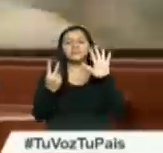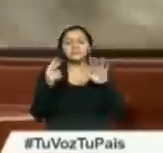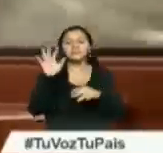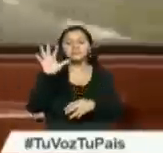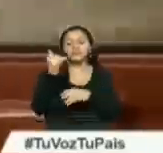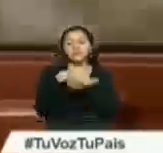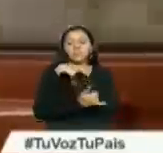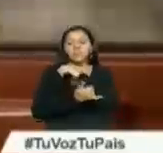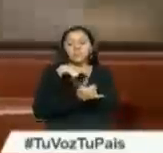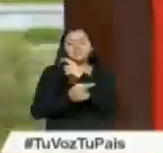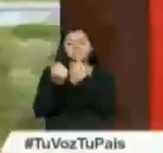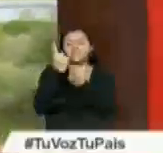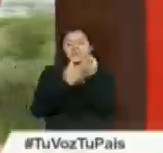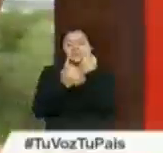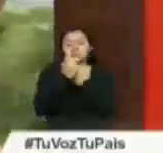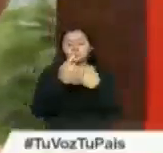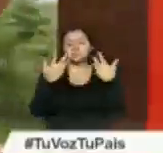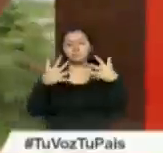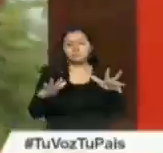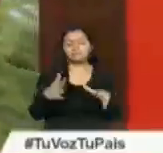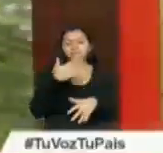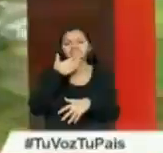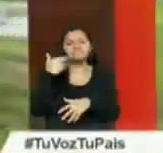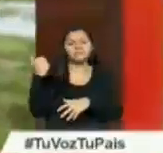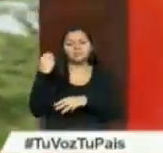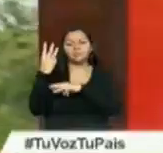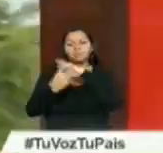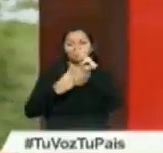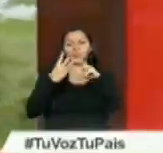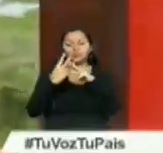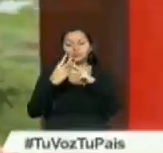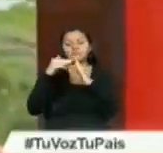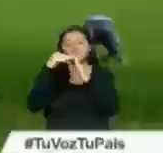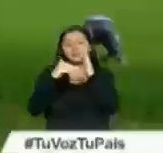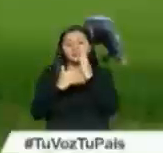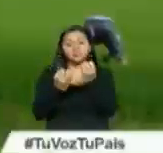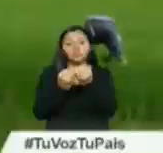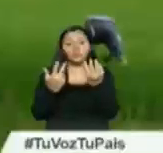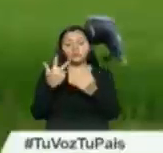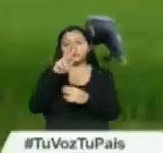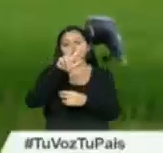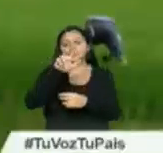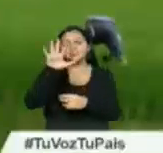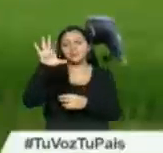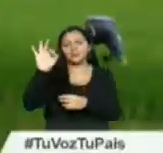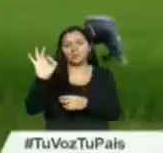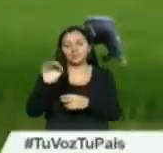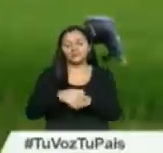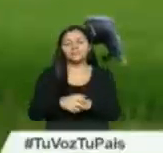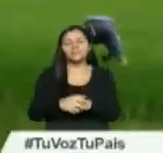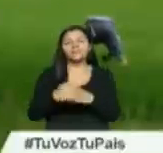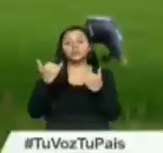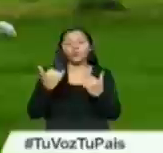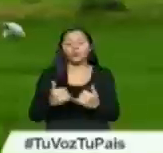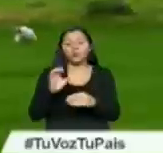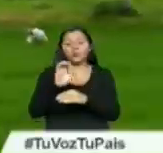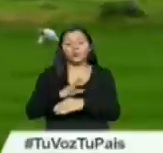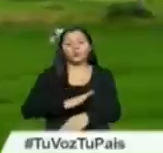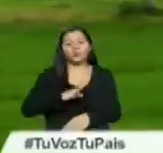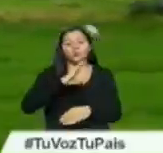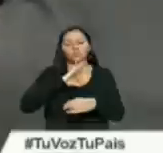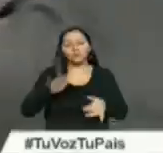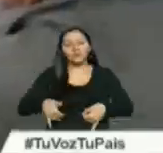países fueron seleccionados como los mejores del mundo entre 350. Una vez más, Ecuador se enorgullece en recibir